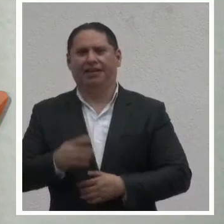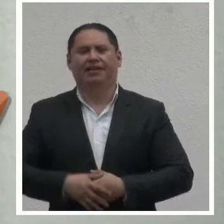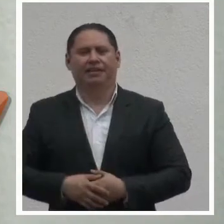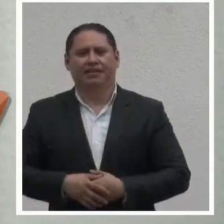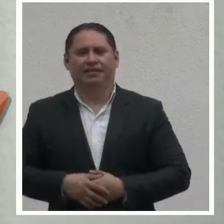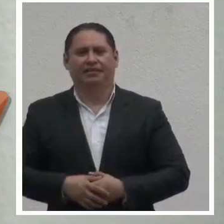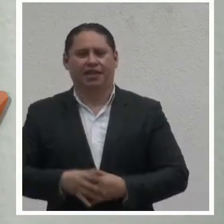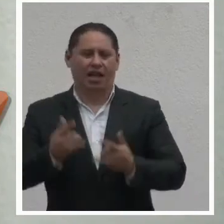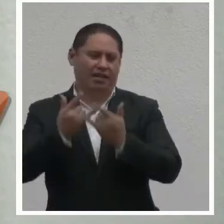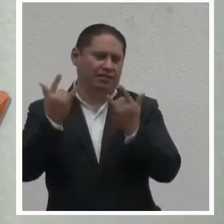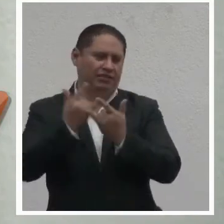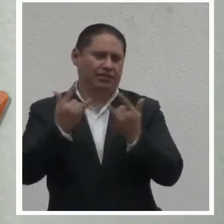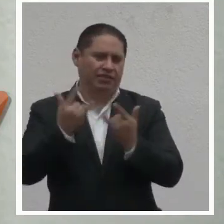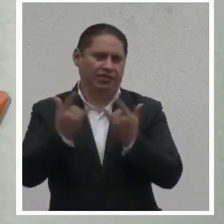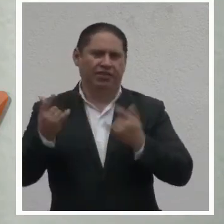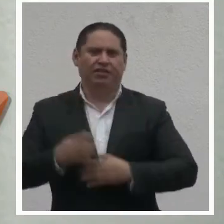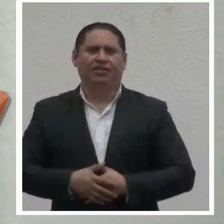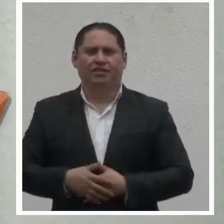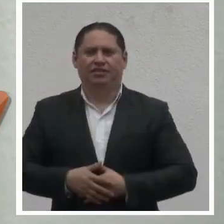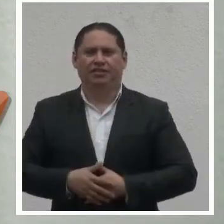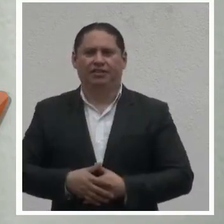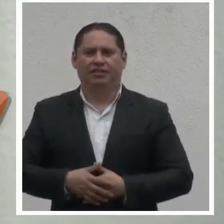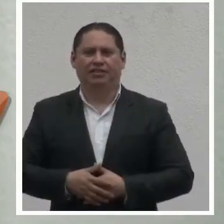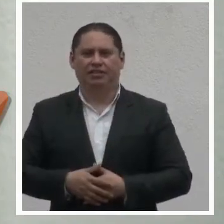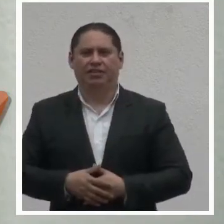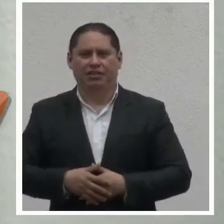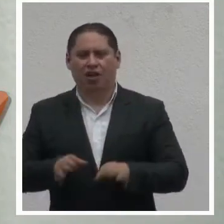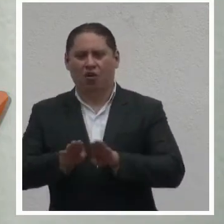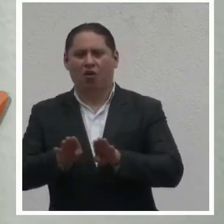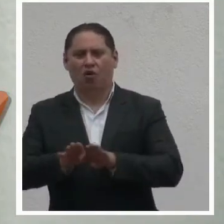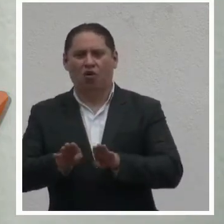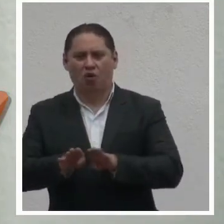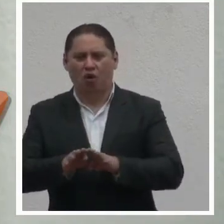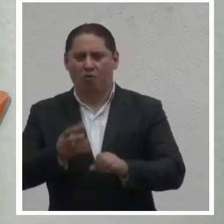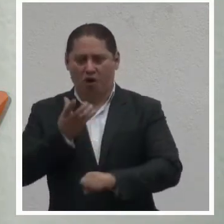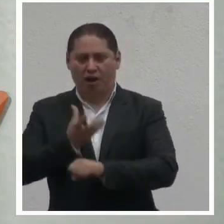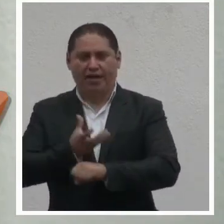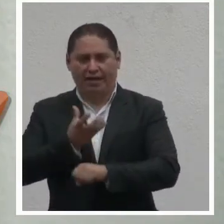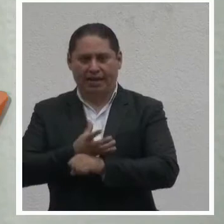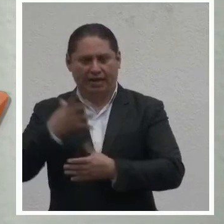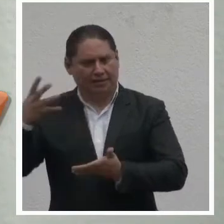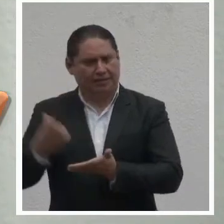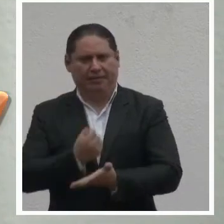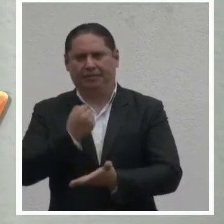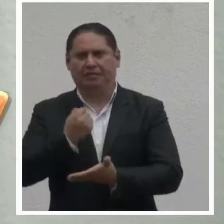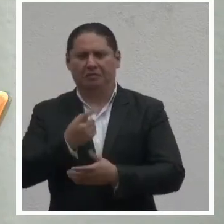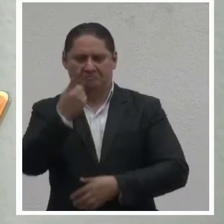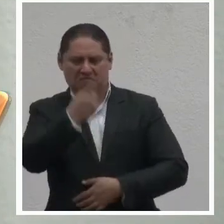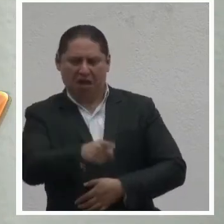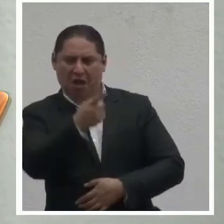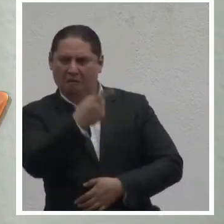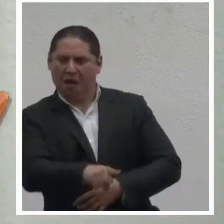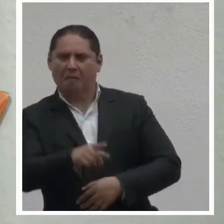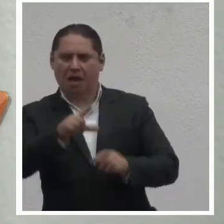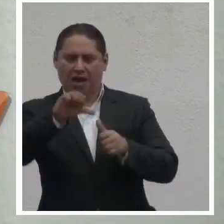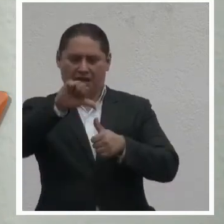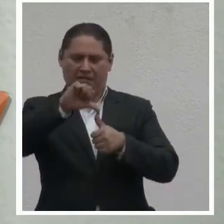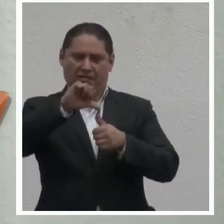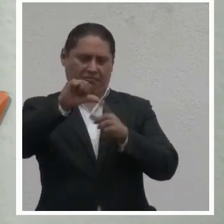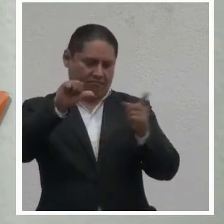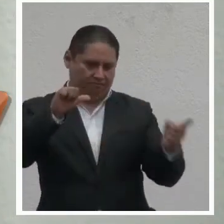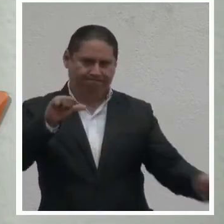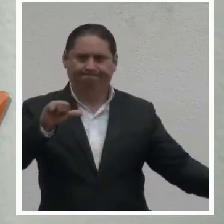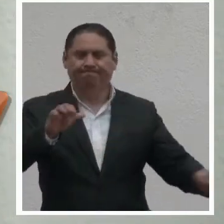aquellas historias en que los Rangers imponían los intereses de los Estados Unidos en el continente latinoamericano.